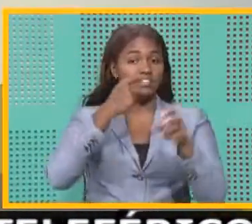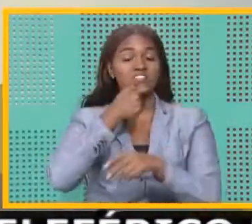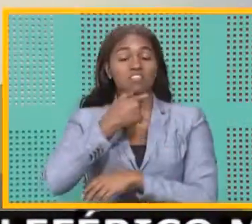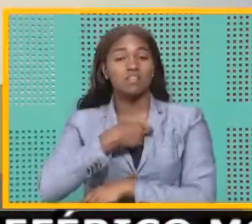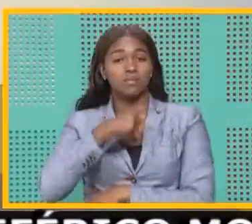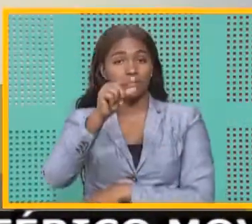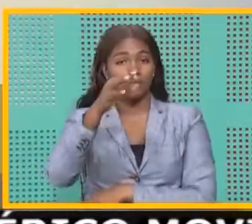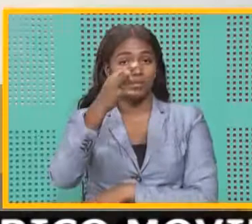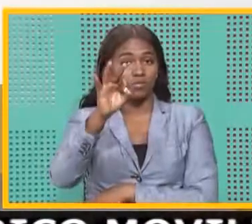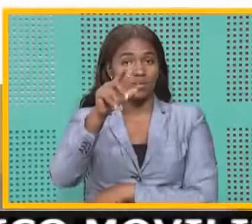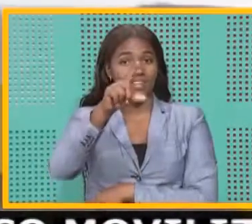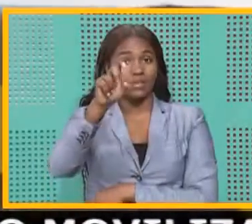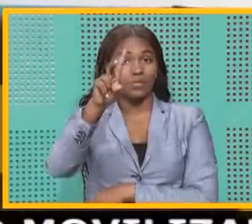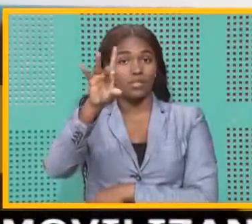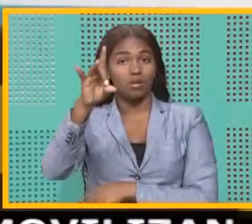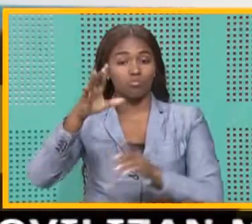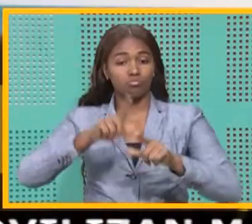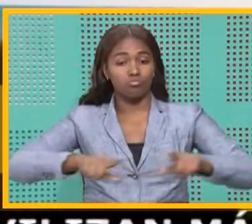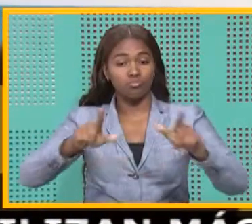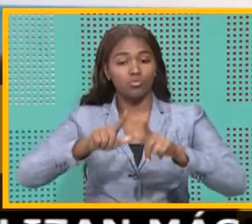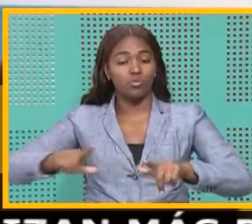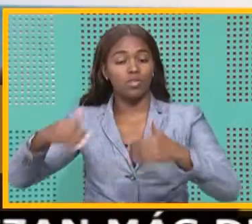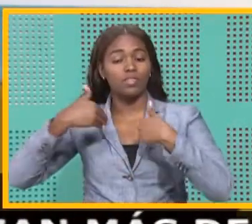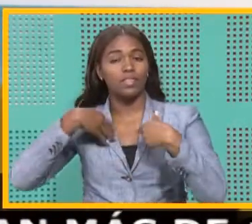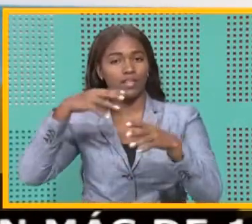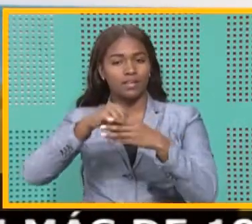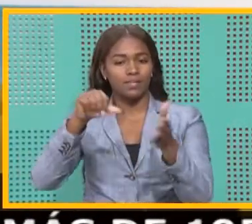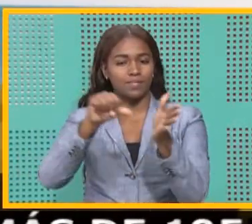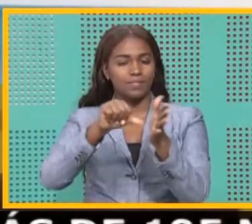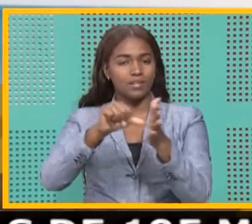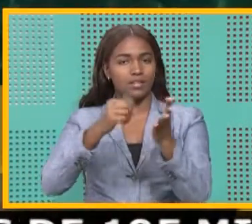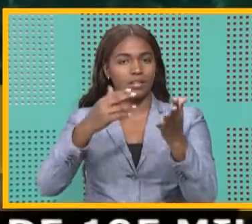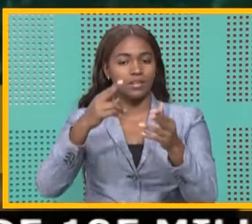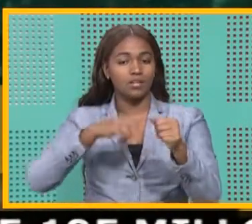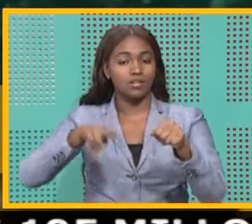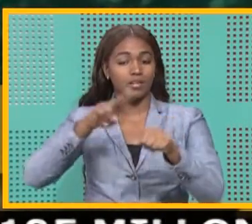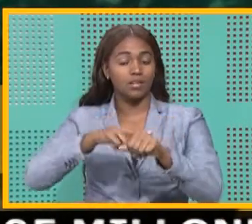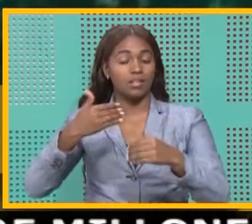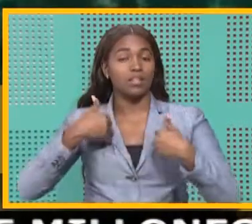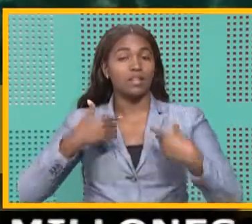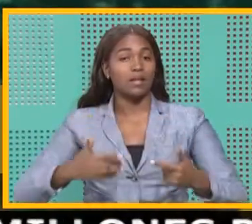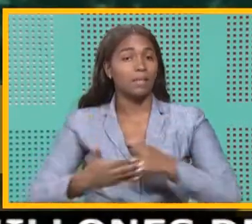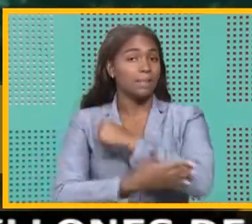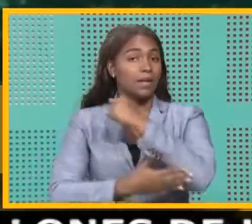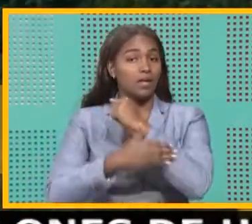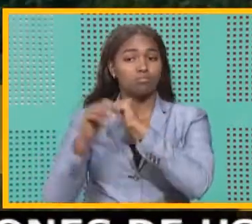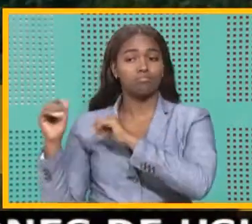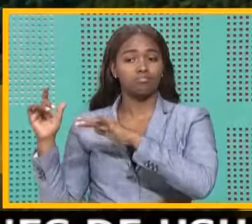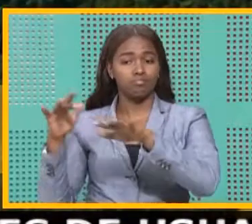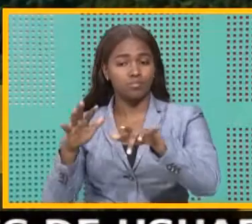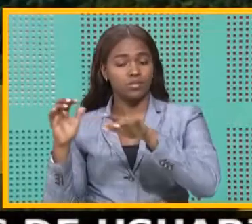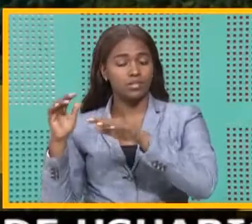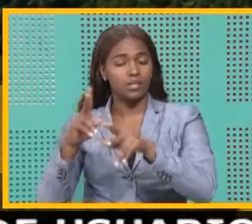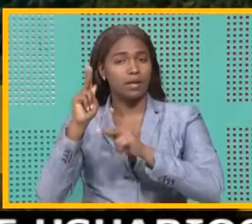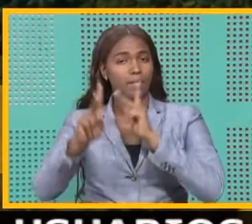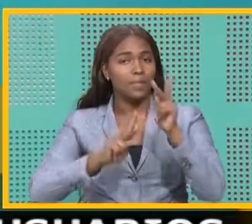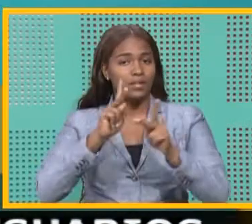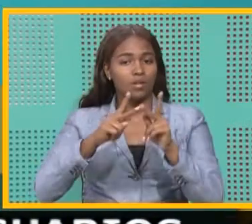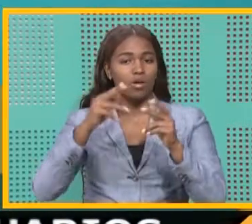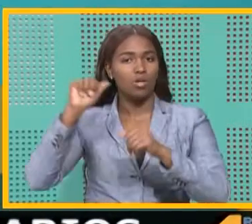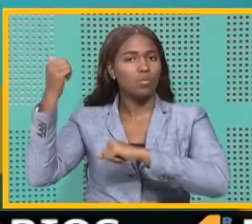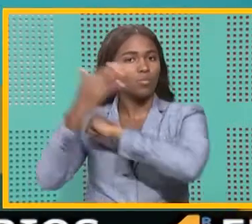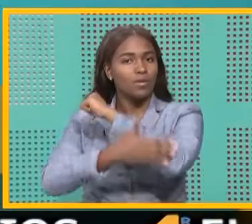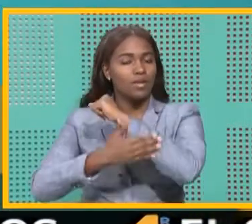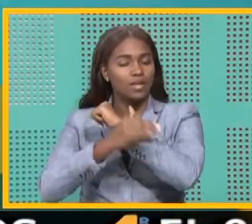áreas protegidas que forman parte del patrimonio natural del país recibieron esta cantidad de turistas extranjeros y nacionales